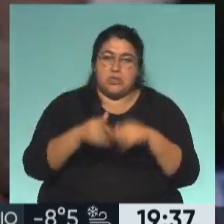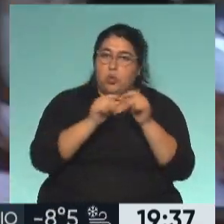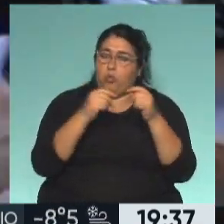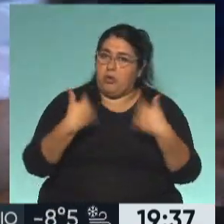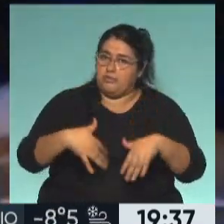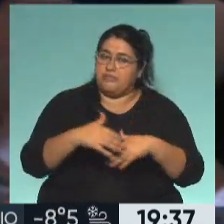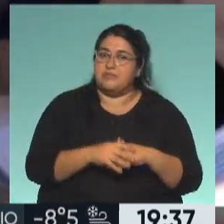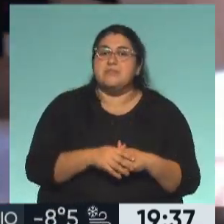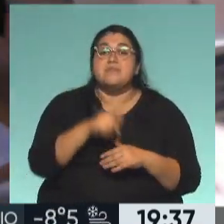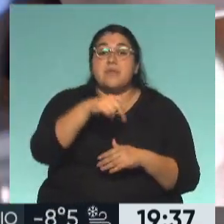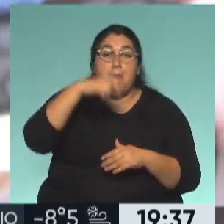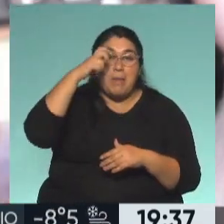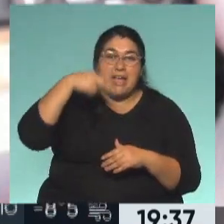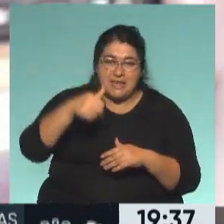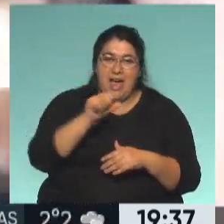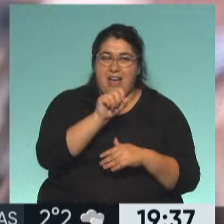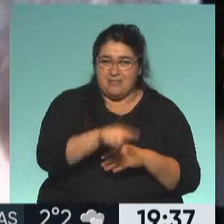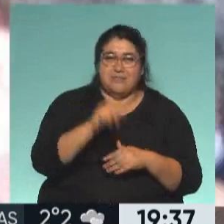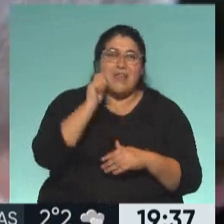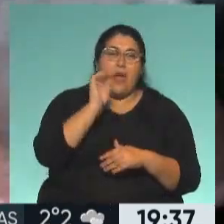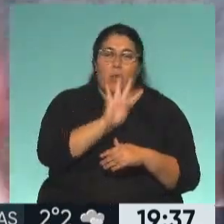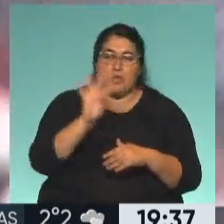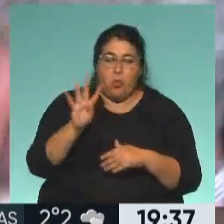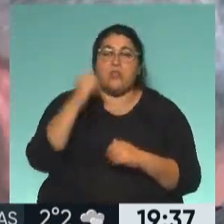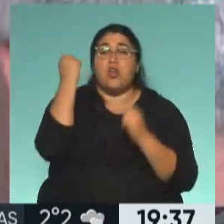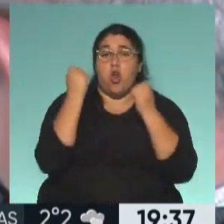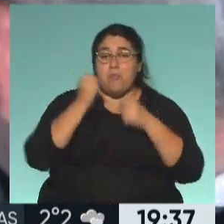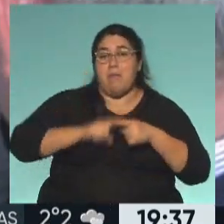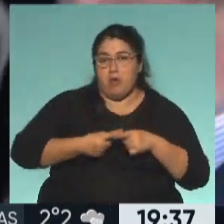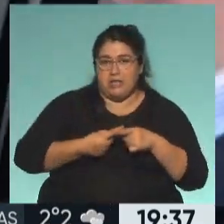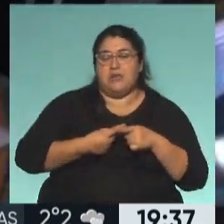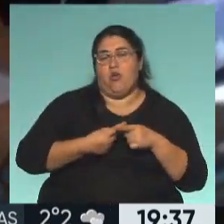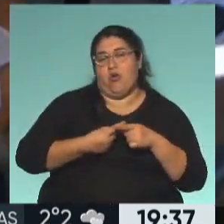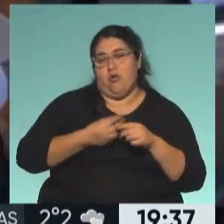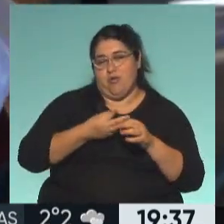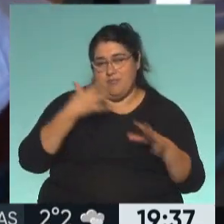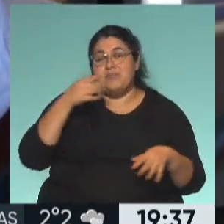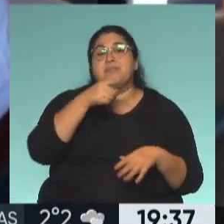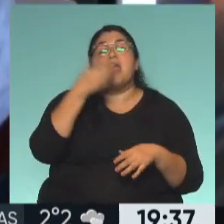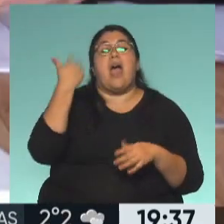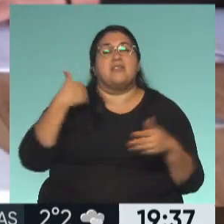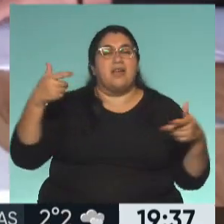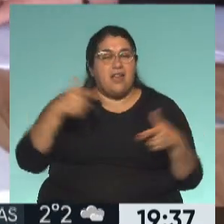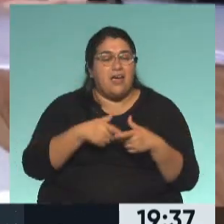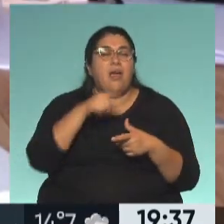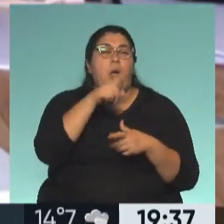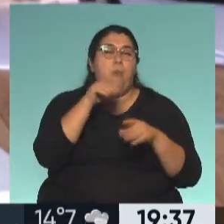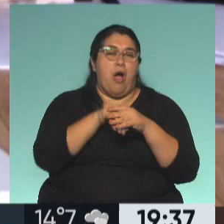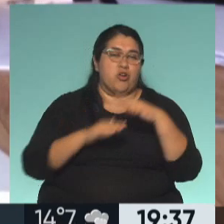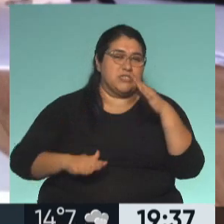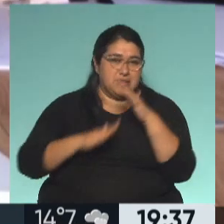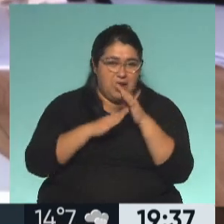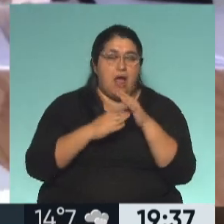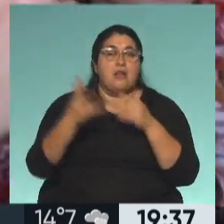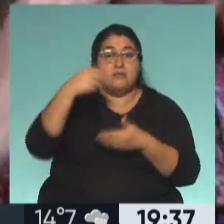importante. Santiago Peña tiene 44 años, es economista y político, fue miembro del directorio del Banco Central de Paraguay y fue ministro